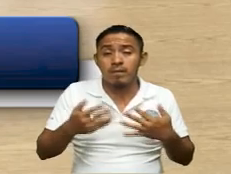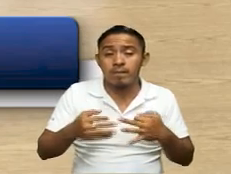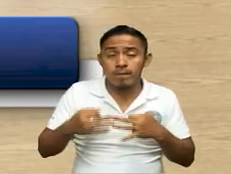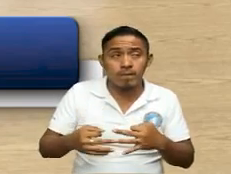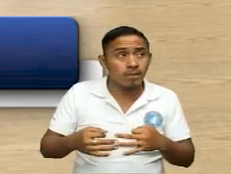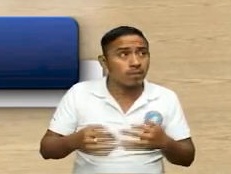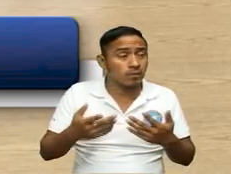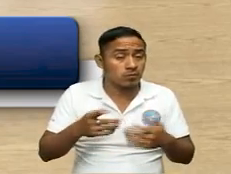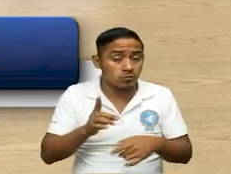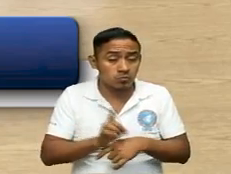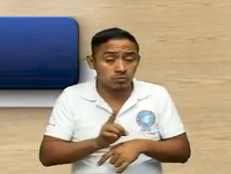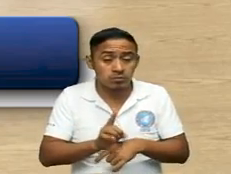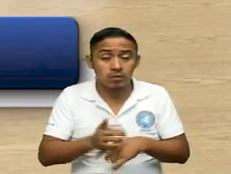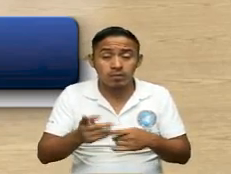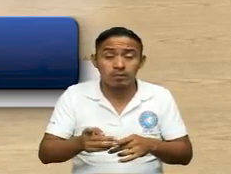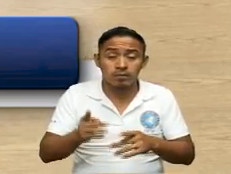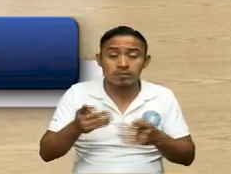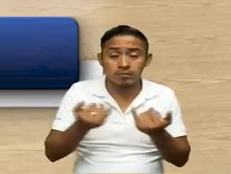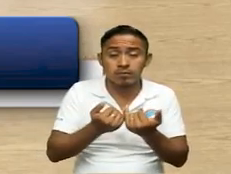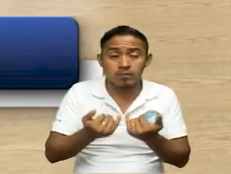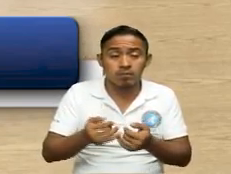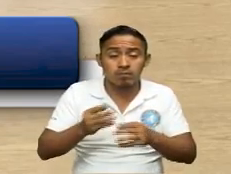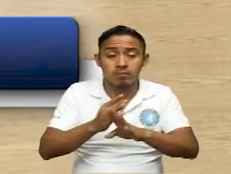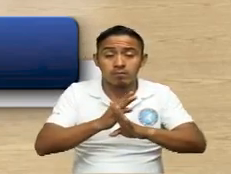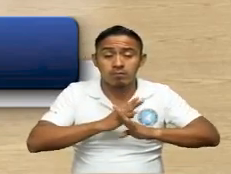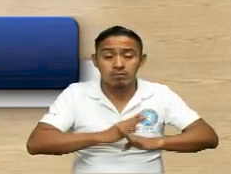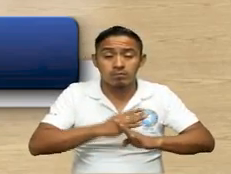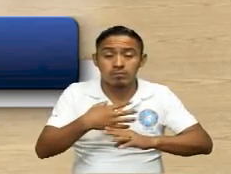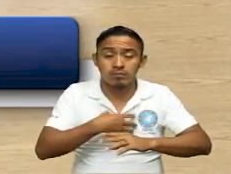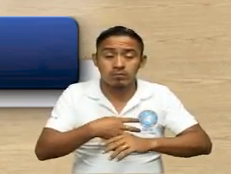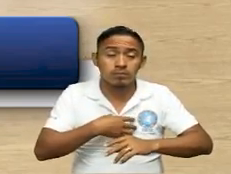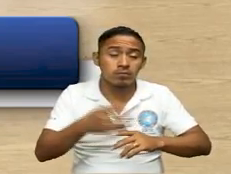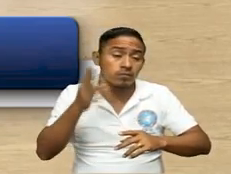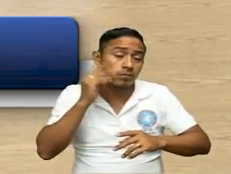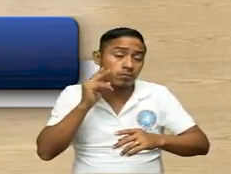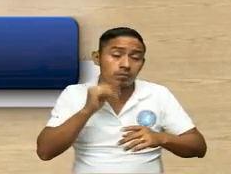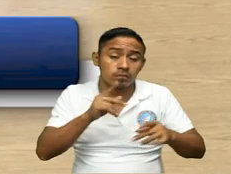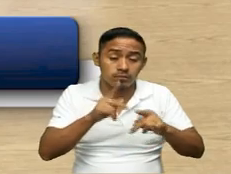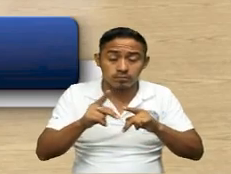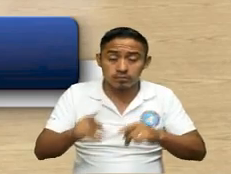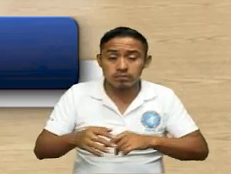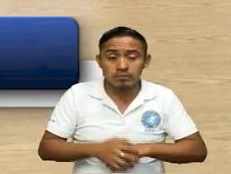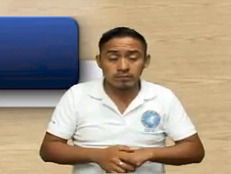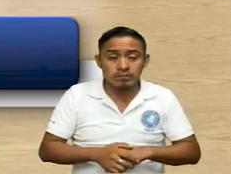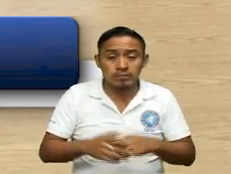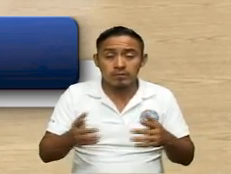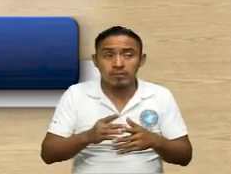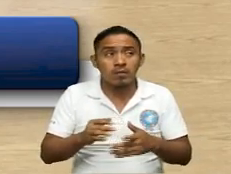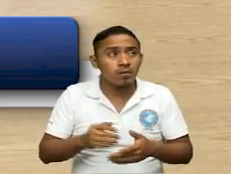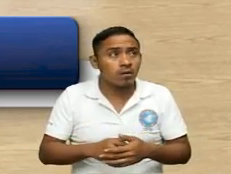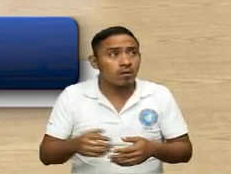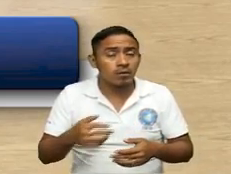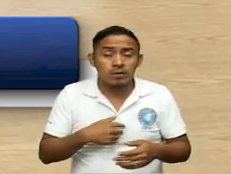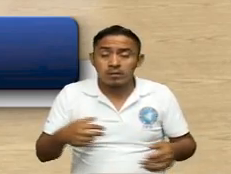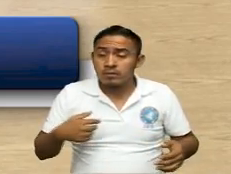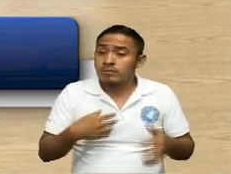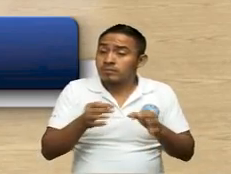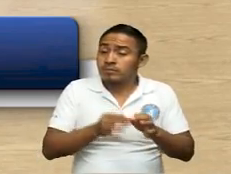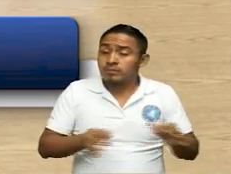el tratamiento es médico, pero la prevención es importante porque la prevención es la de los pacientes. ¿Cuál es lo importante para evitar la balanopostitis y